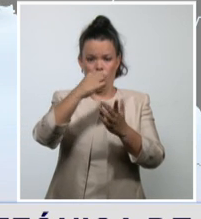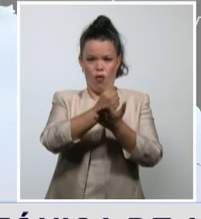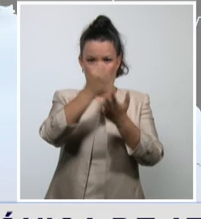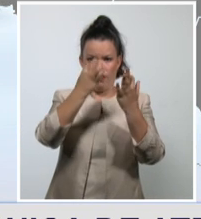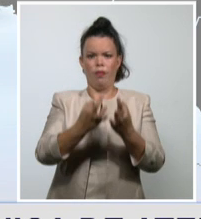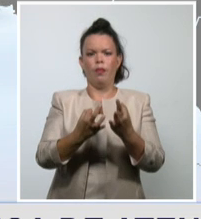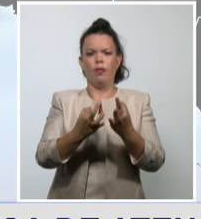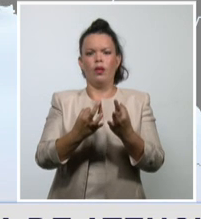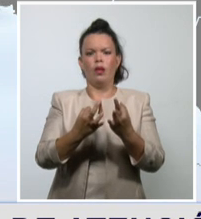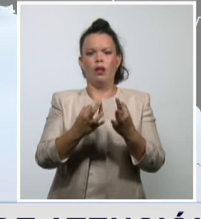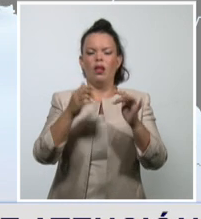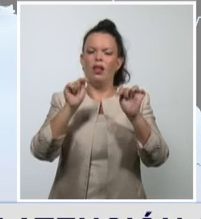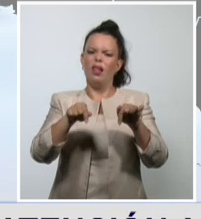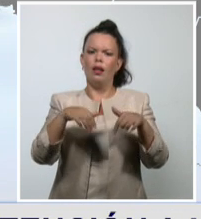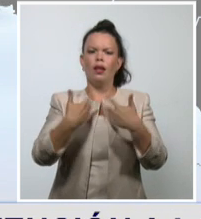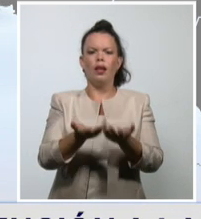el